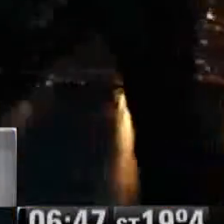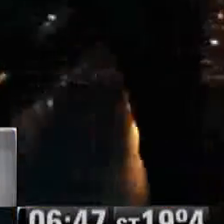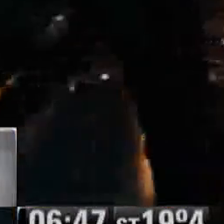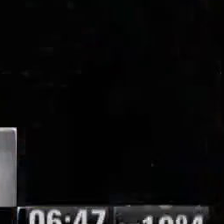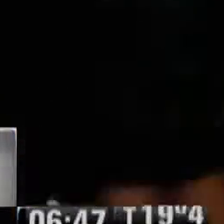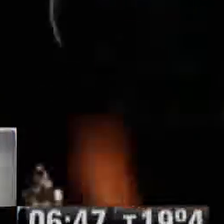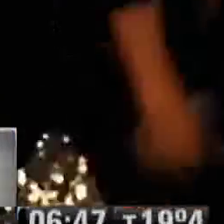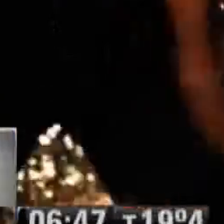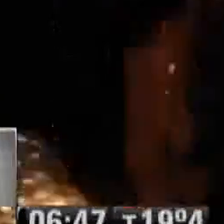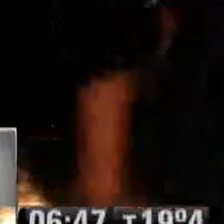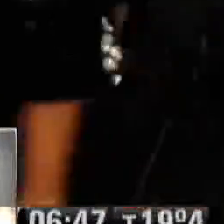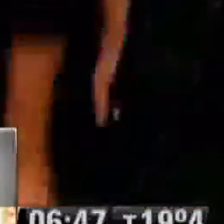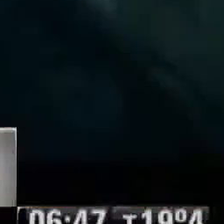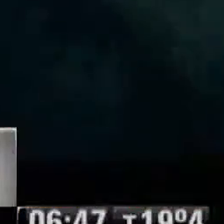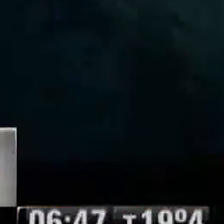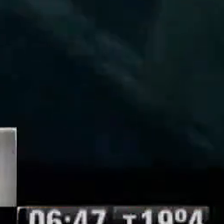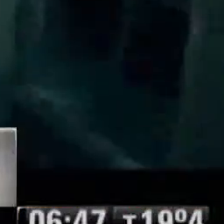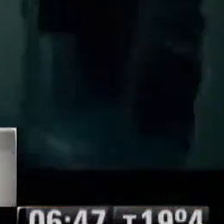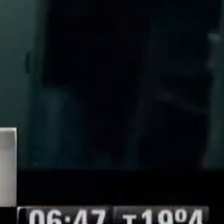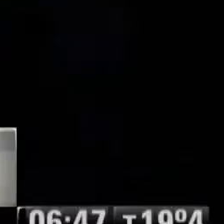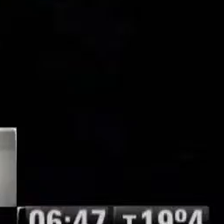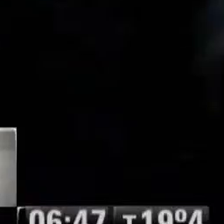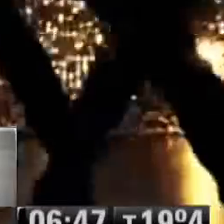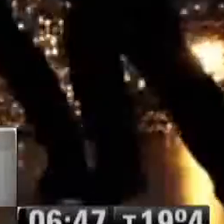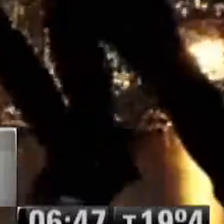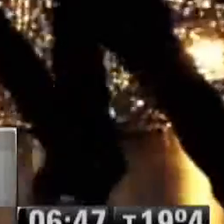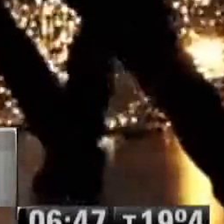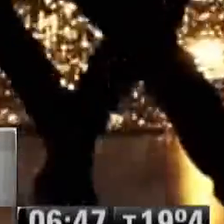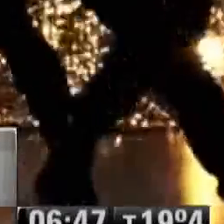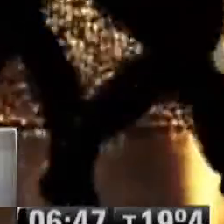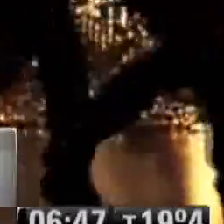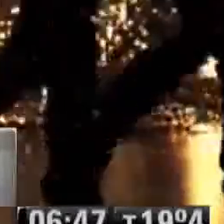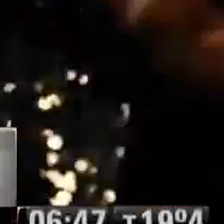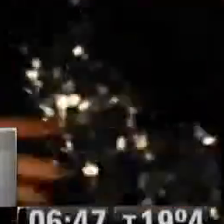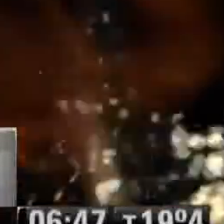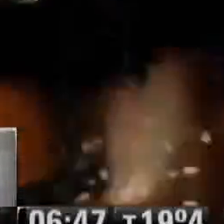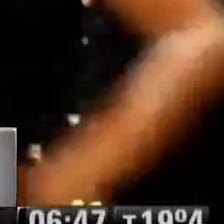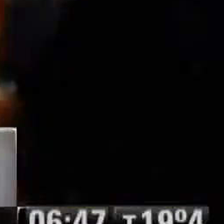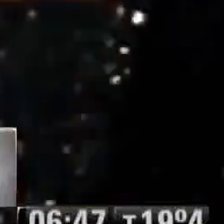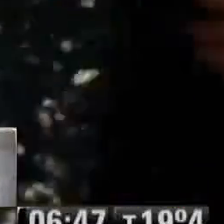Música.